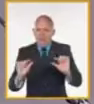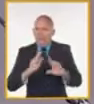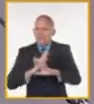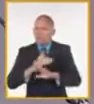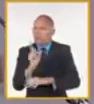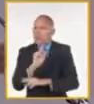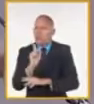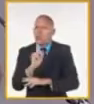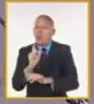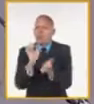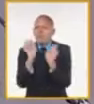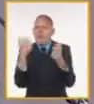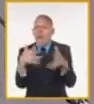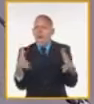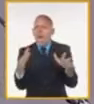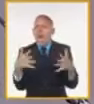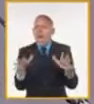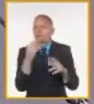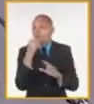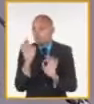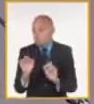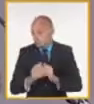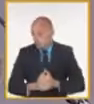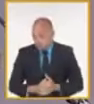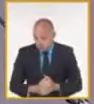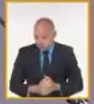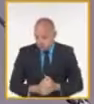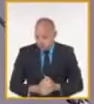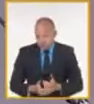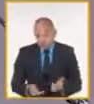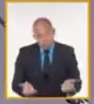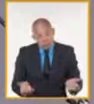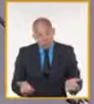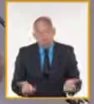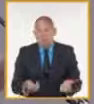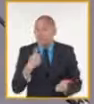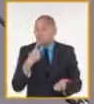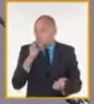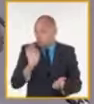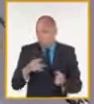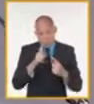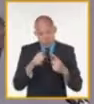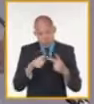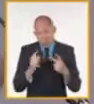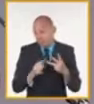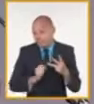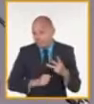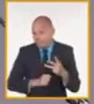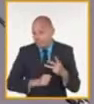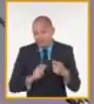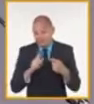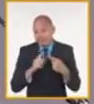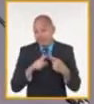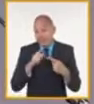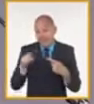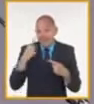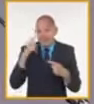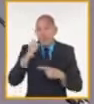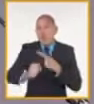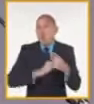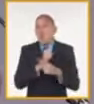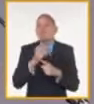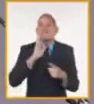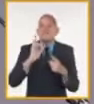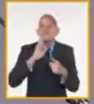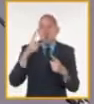análisis en eso es son tres elementos importantes eh Y que le aportan novedad al terrorismo con este grado de las redes